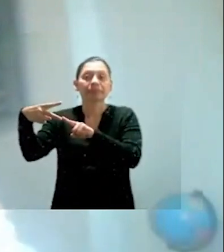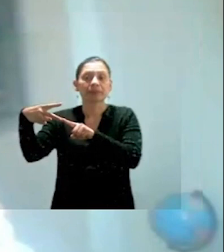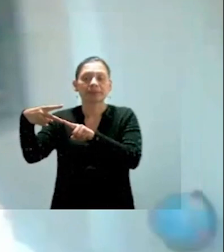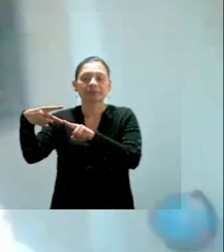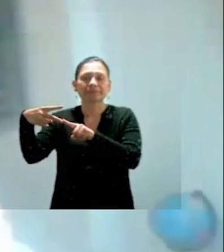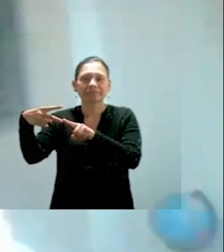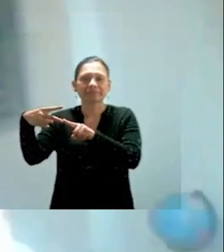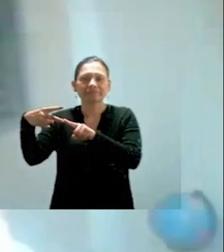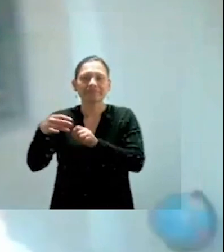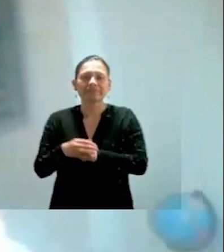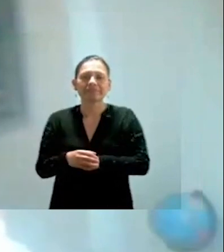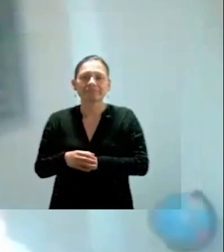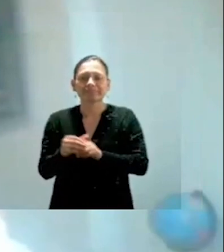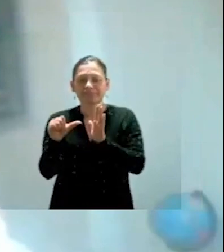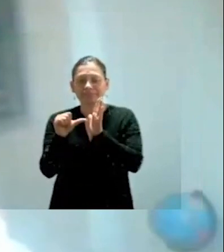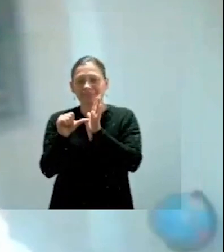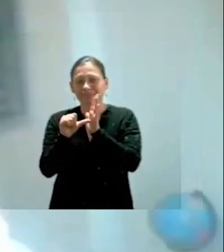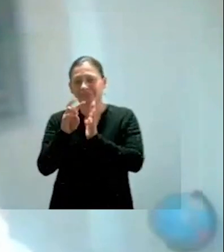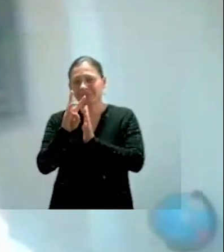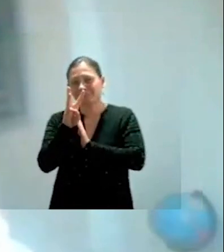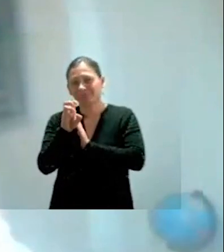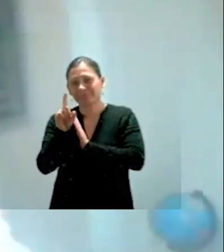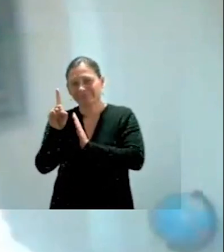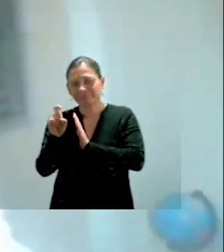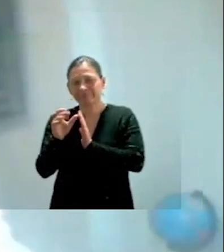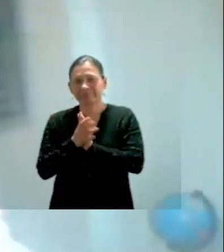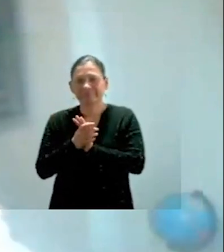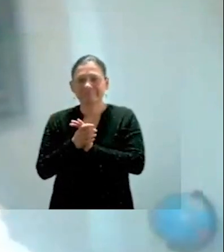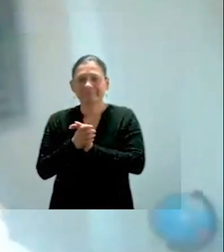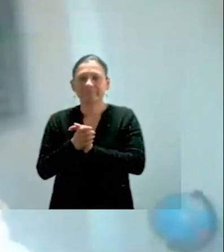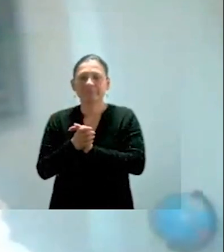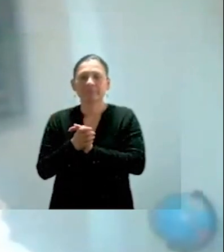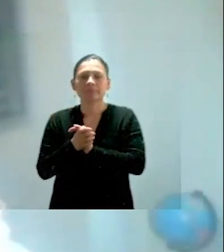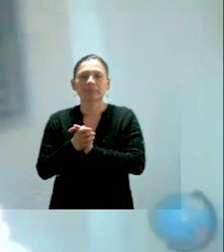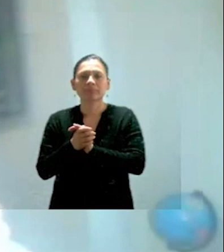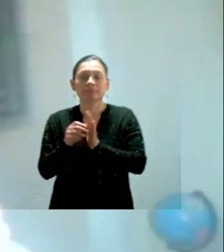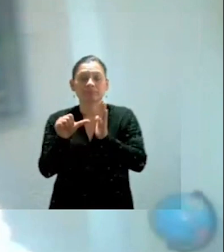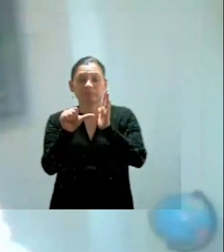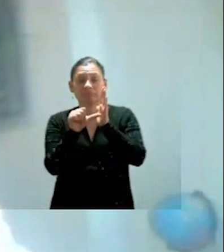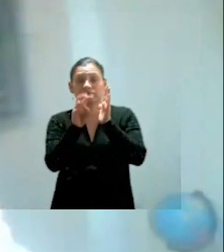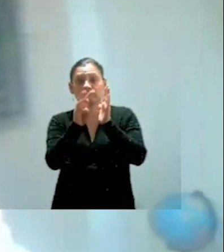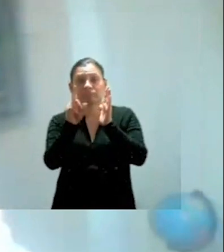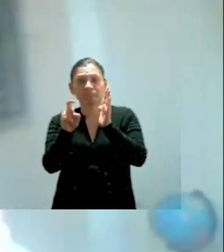artículo 86, sino de todos los operadores y del Poder Judicial, es